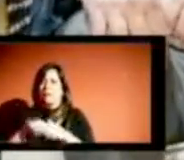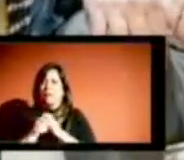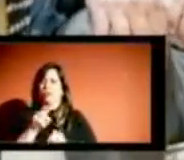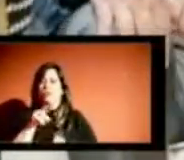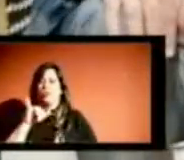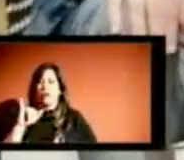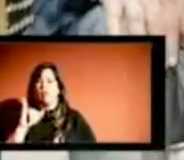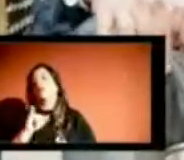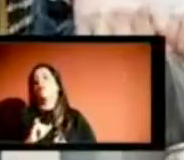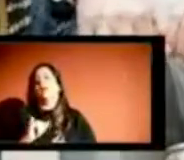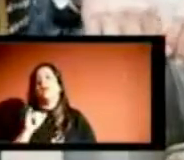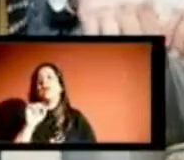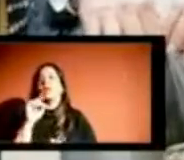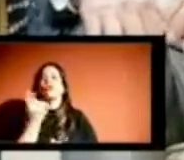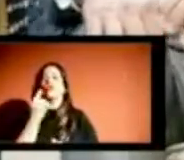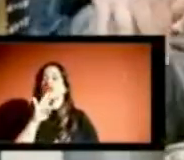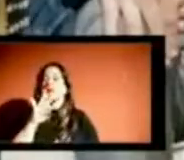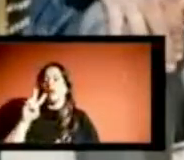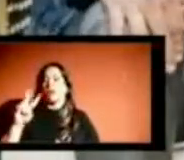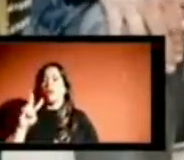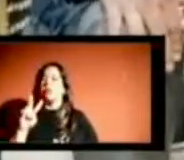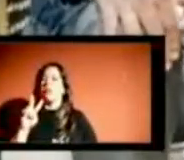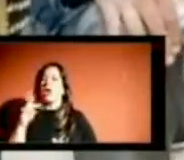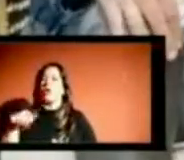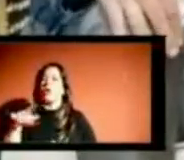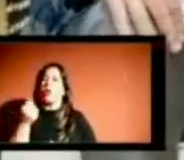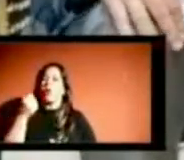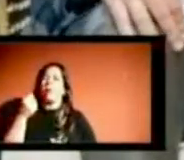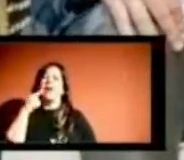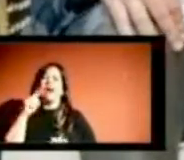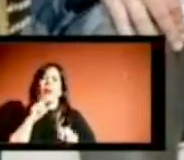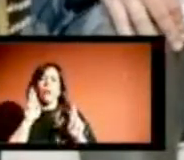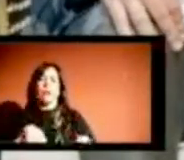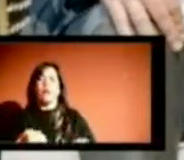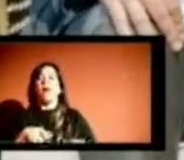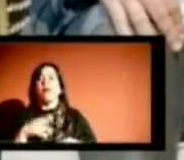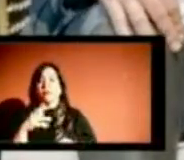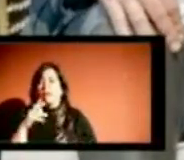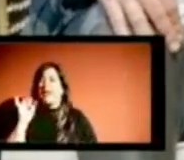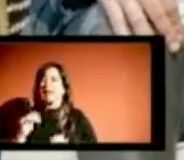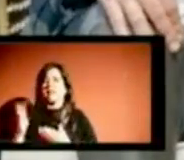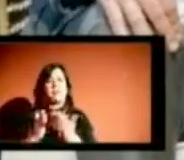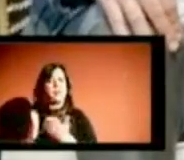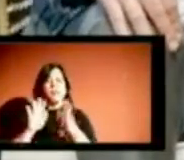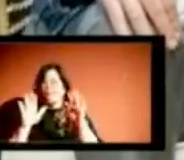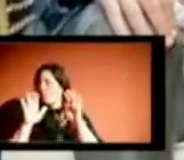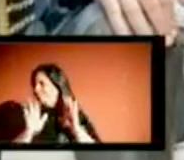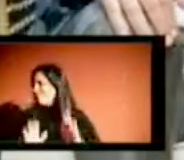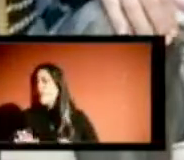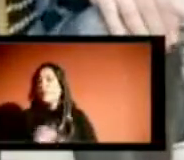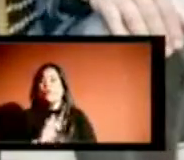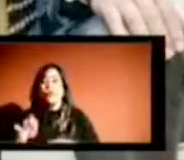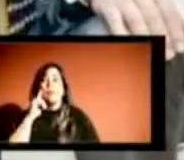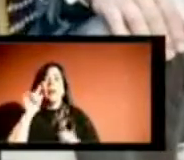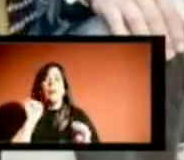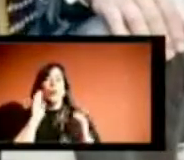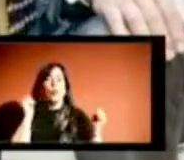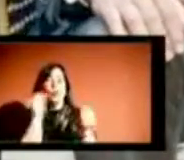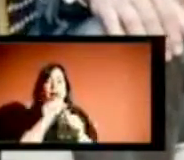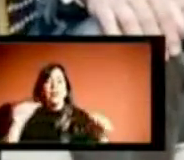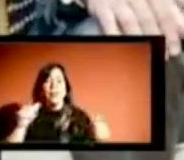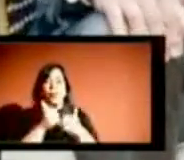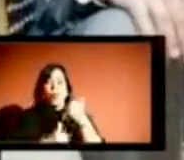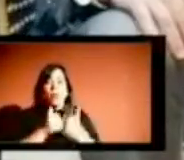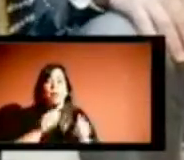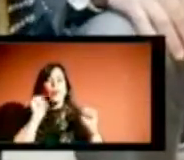72 quedaban pendientes a responder. Así que ha sido un servicio bastante eficiente y efectivo para poder atender cualquier